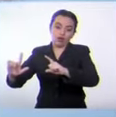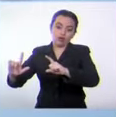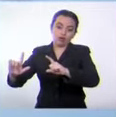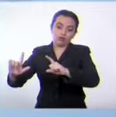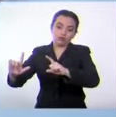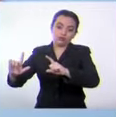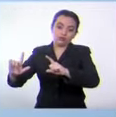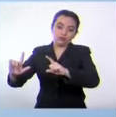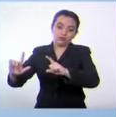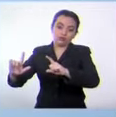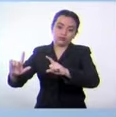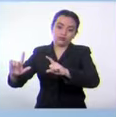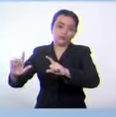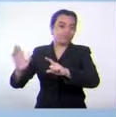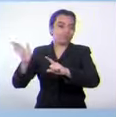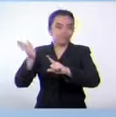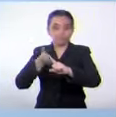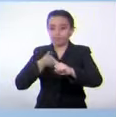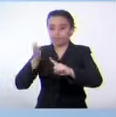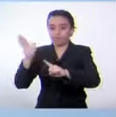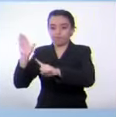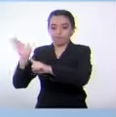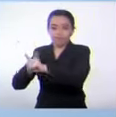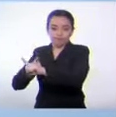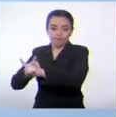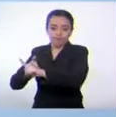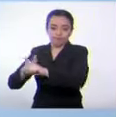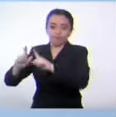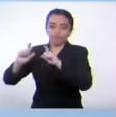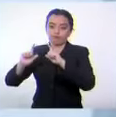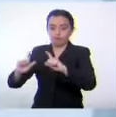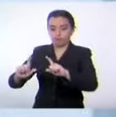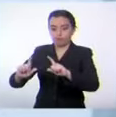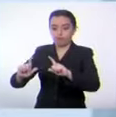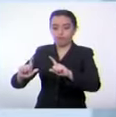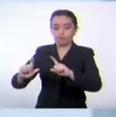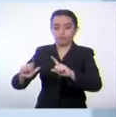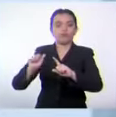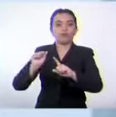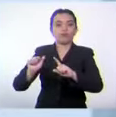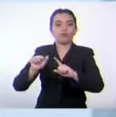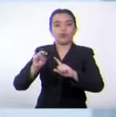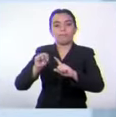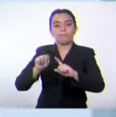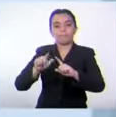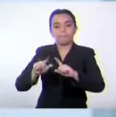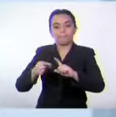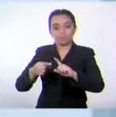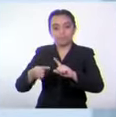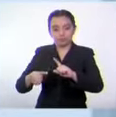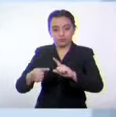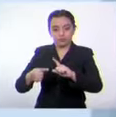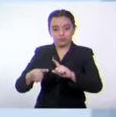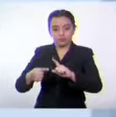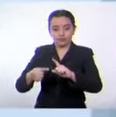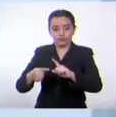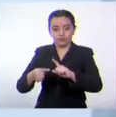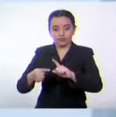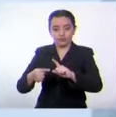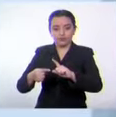caso eliminamos los litros y nos quedamos con los miligramos. Y los miligramos de